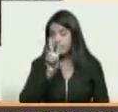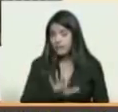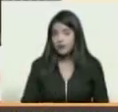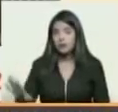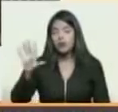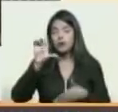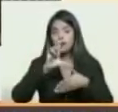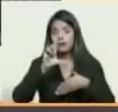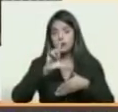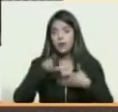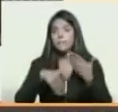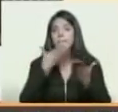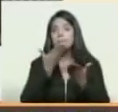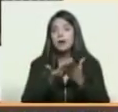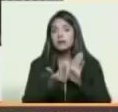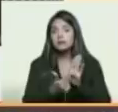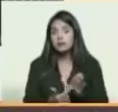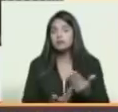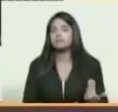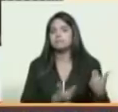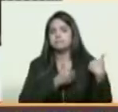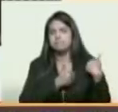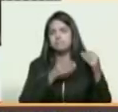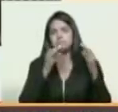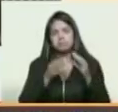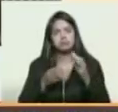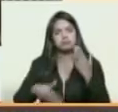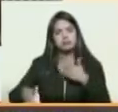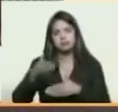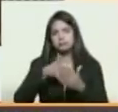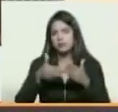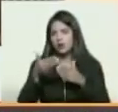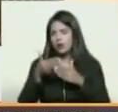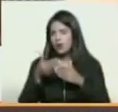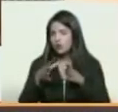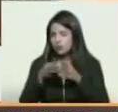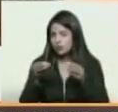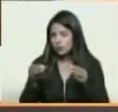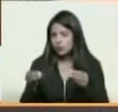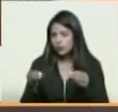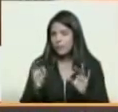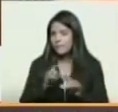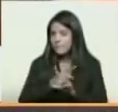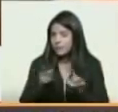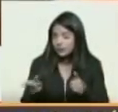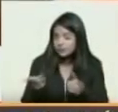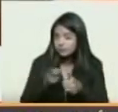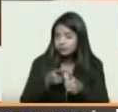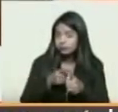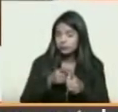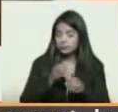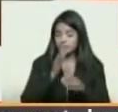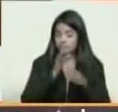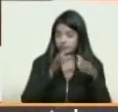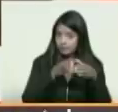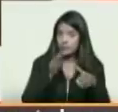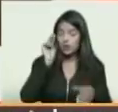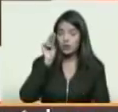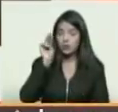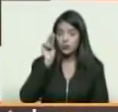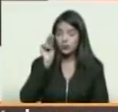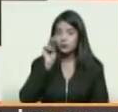latinoamericana, plantea una responsabilidad compartida, fundamentalmente por los educadores llamados